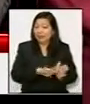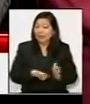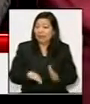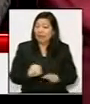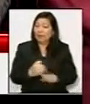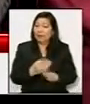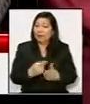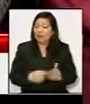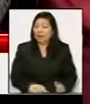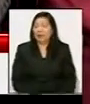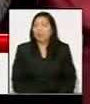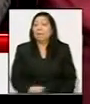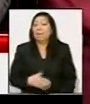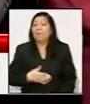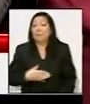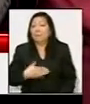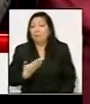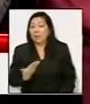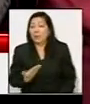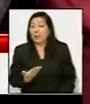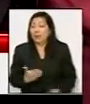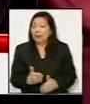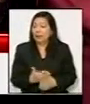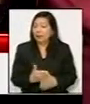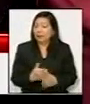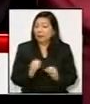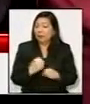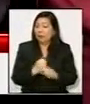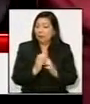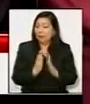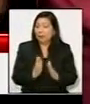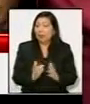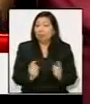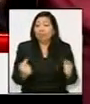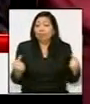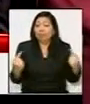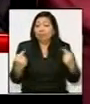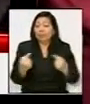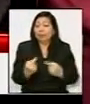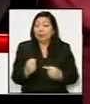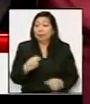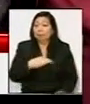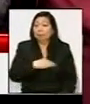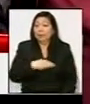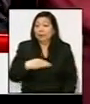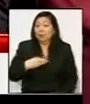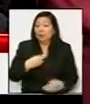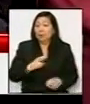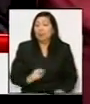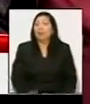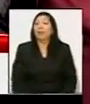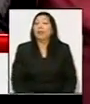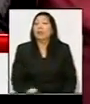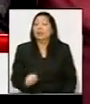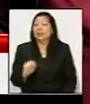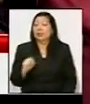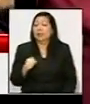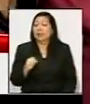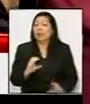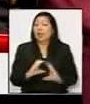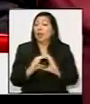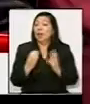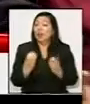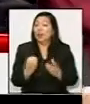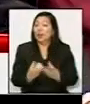facultad de poder la parte de la formalización sino que al contrario el misterio público colega si con